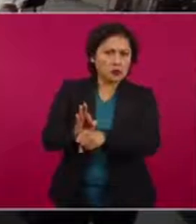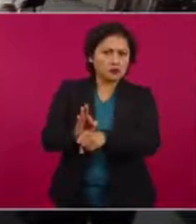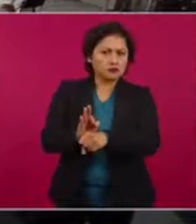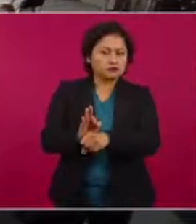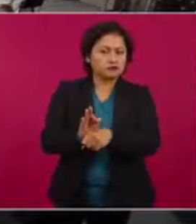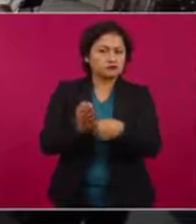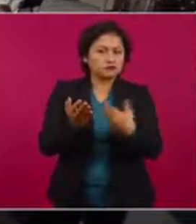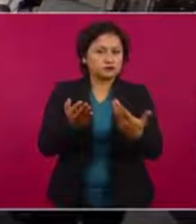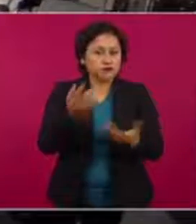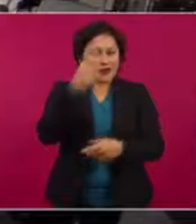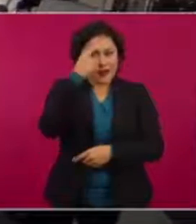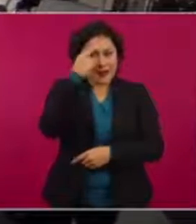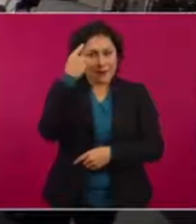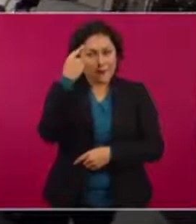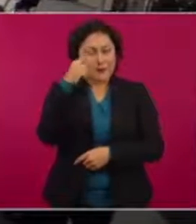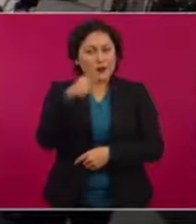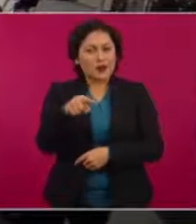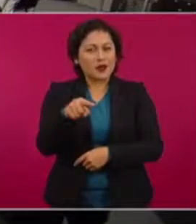para